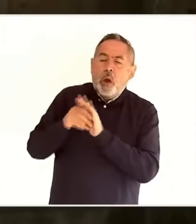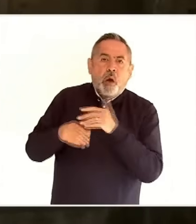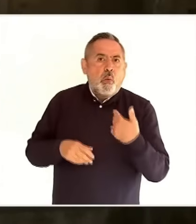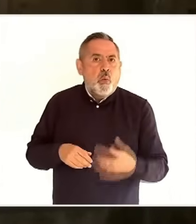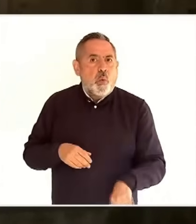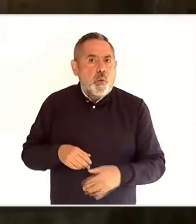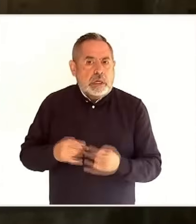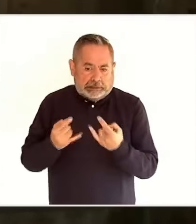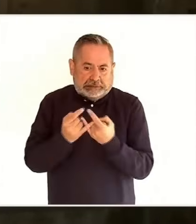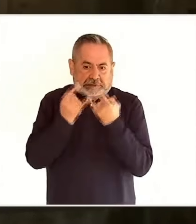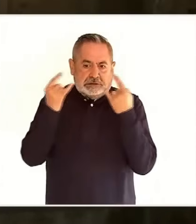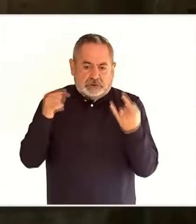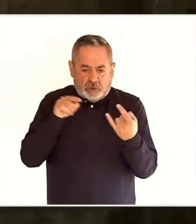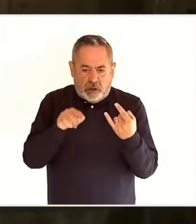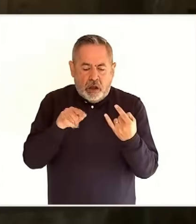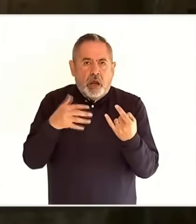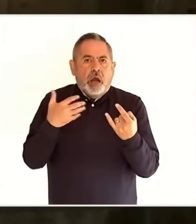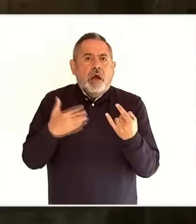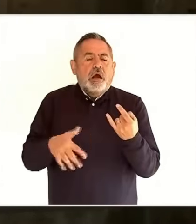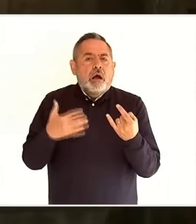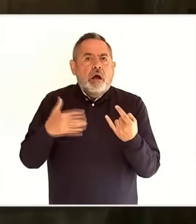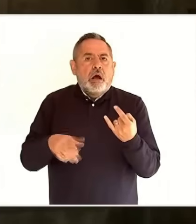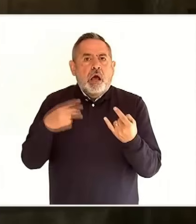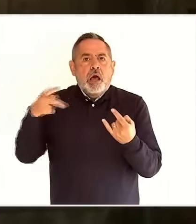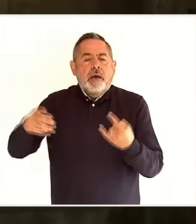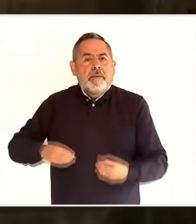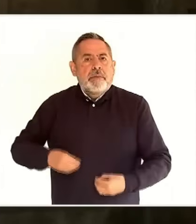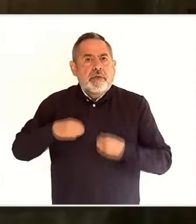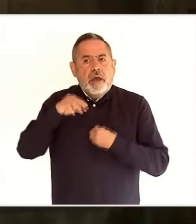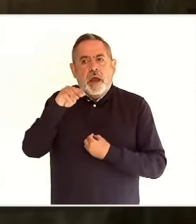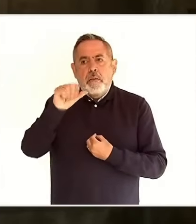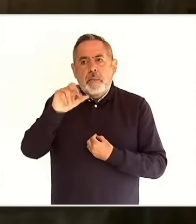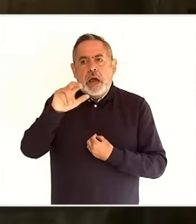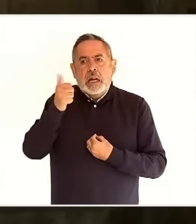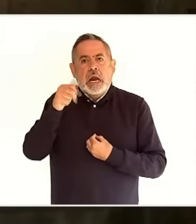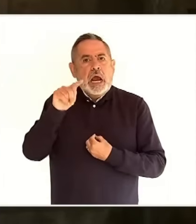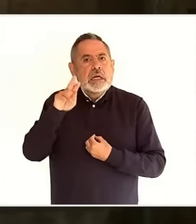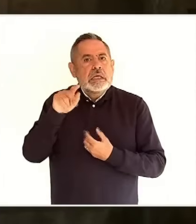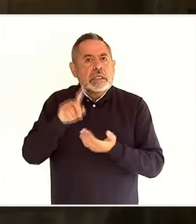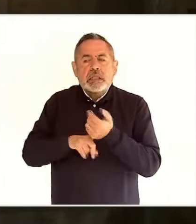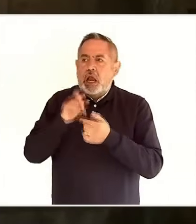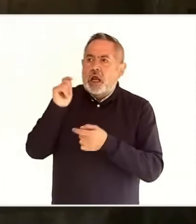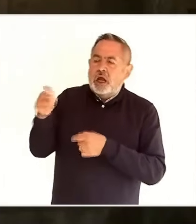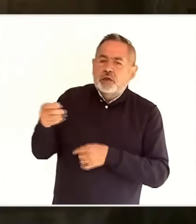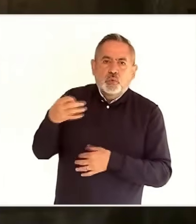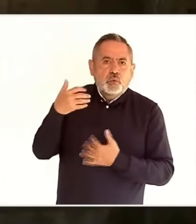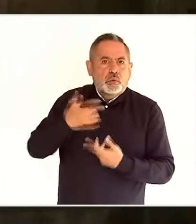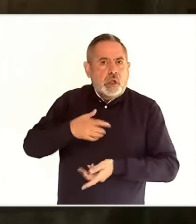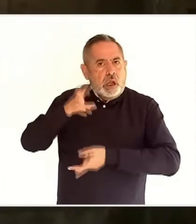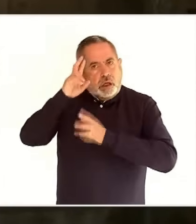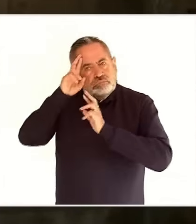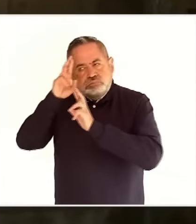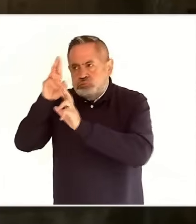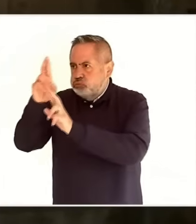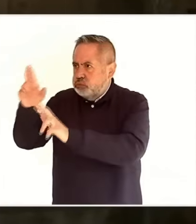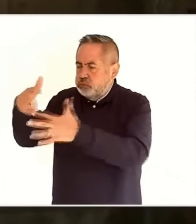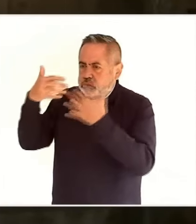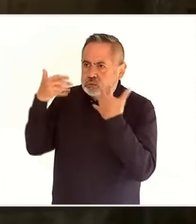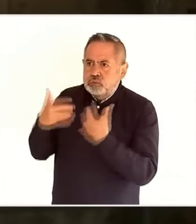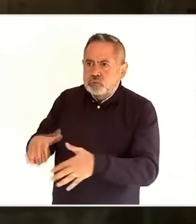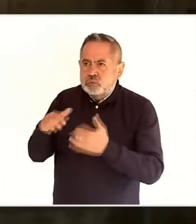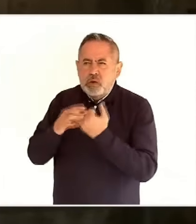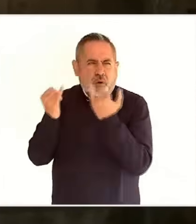implica rescatar estas trayectorias, nombrarlas con la misma dignidad y profundidad que a